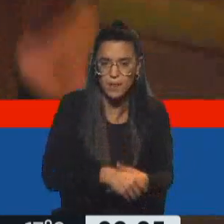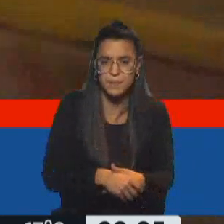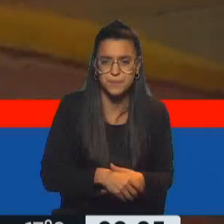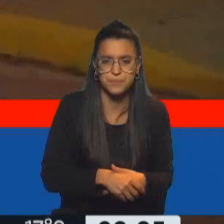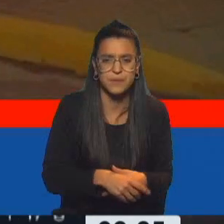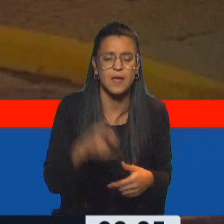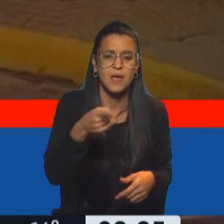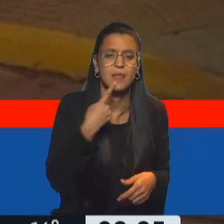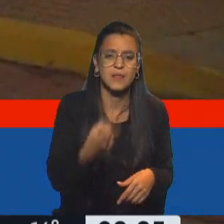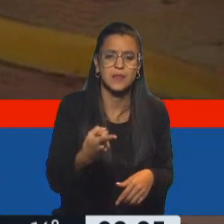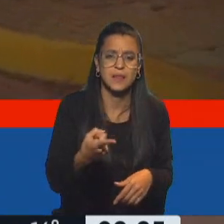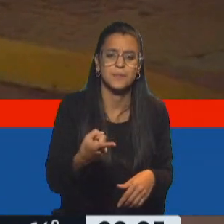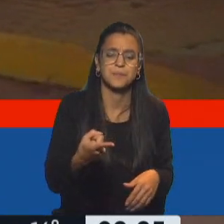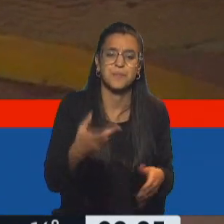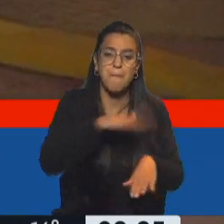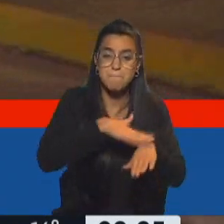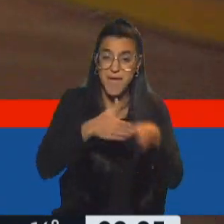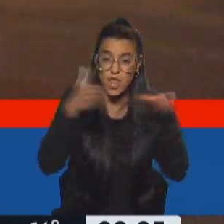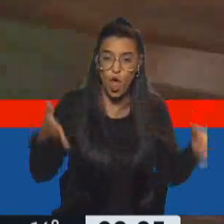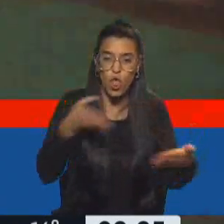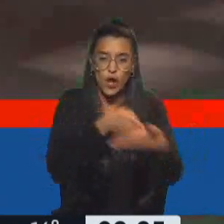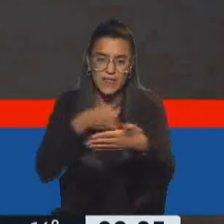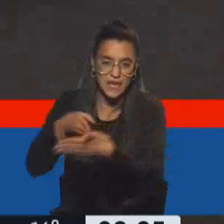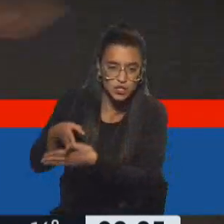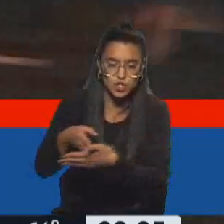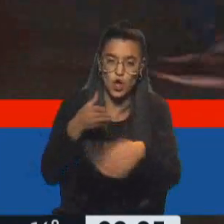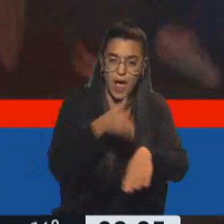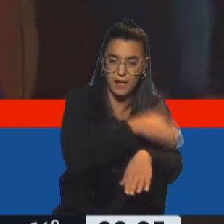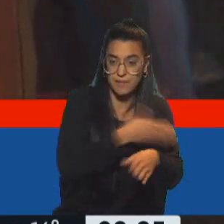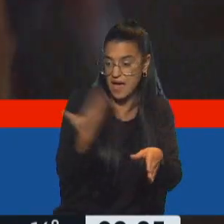antes de este periodo de restricciones